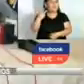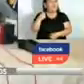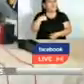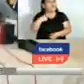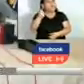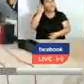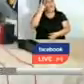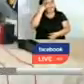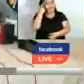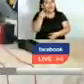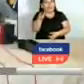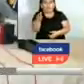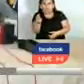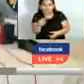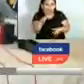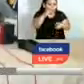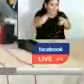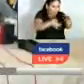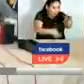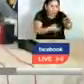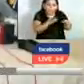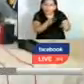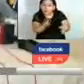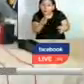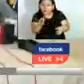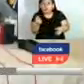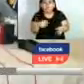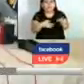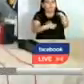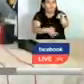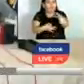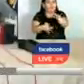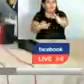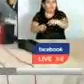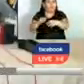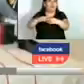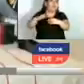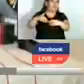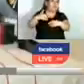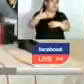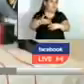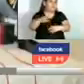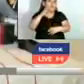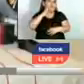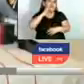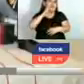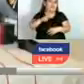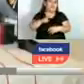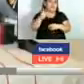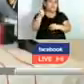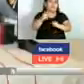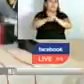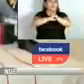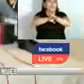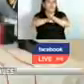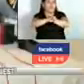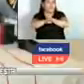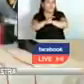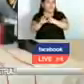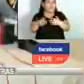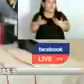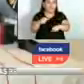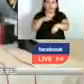estado contando las papeletas y los resultados no hubieran sido publicados en